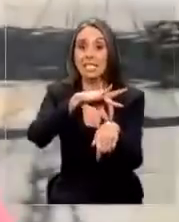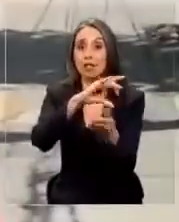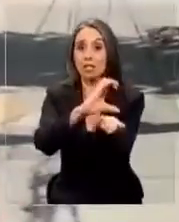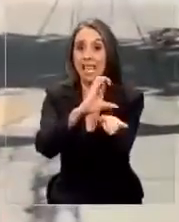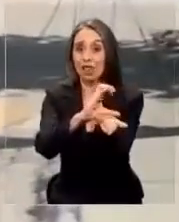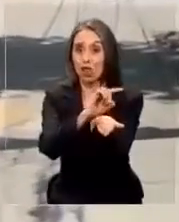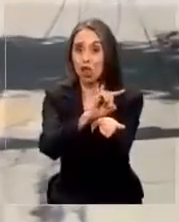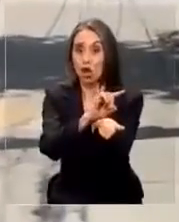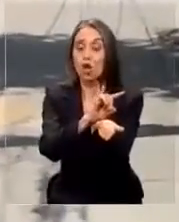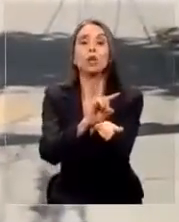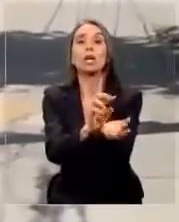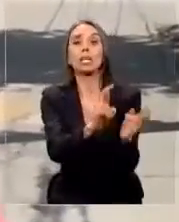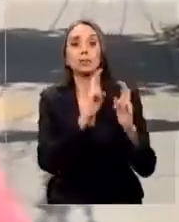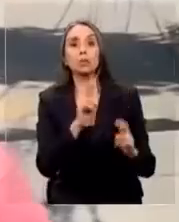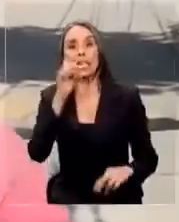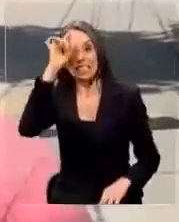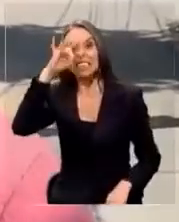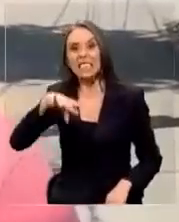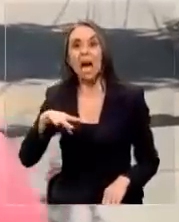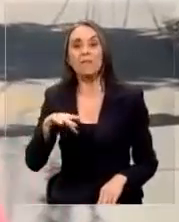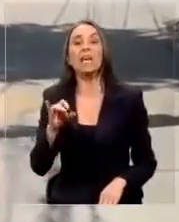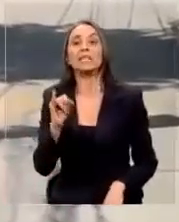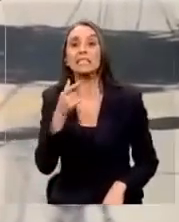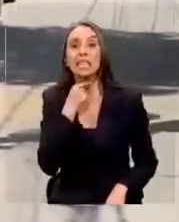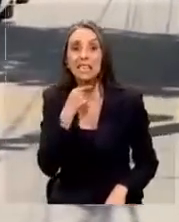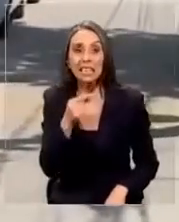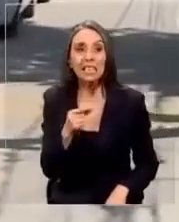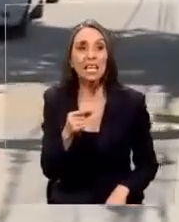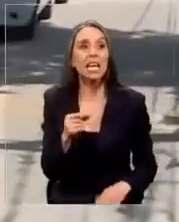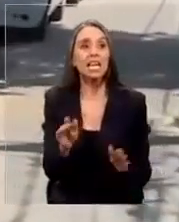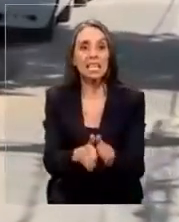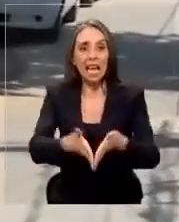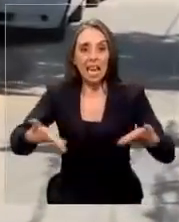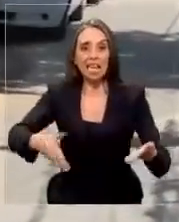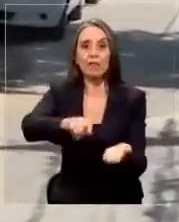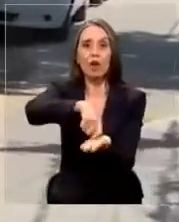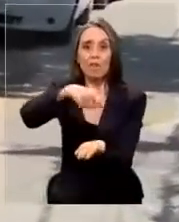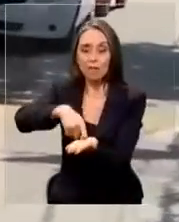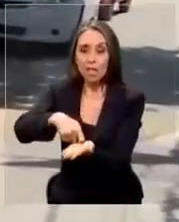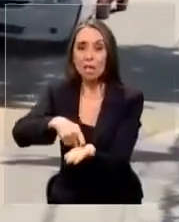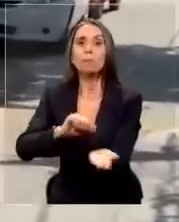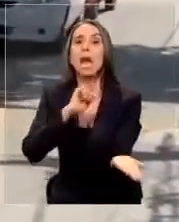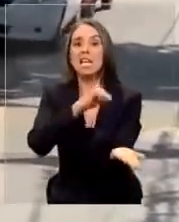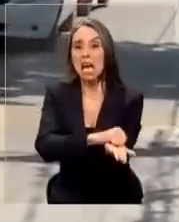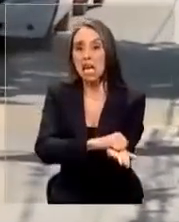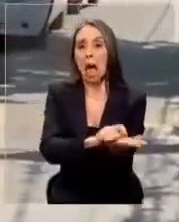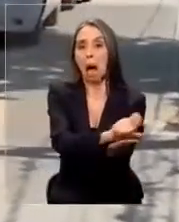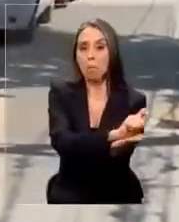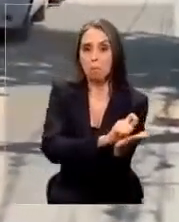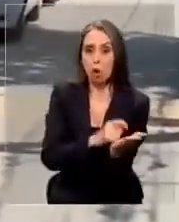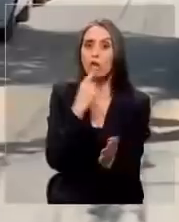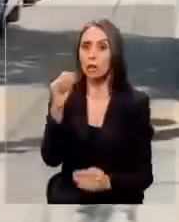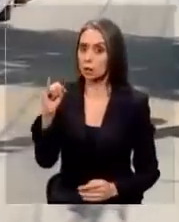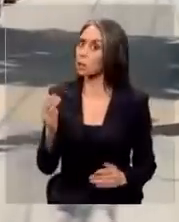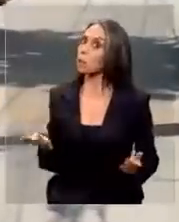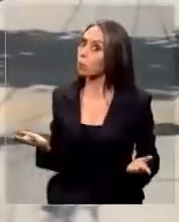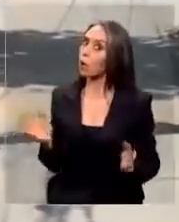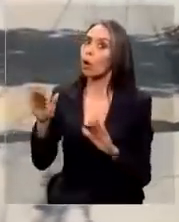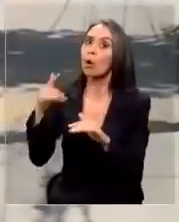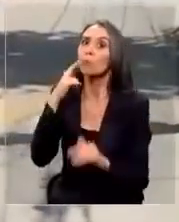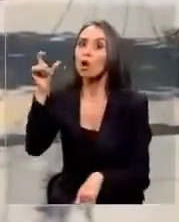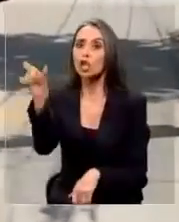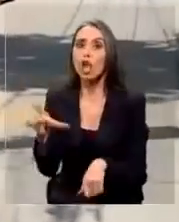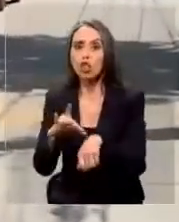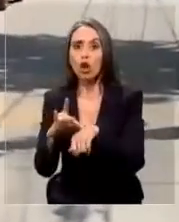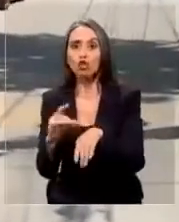estaban al tanto de lo que había pasado. Y me dijo, no, si quieres hacer el reclamo en el libro, firma el libro. Me dijo, haz el reclamo en el libro. Yo le dije, sí, pero ¿por qué el